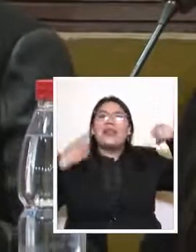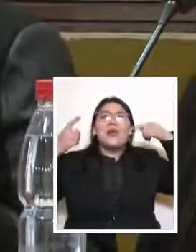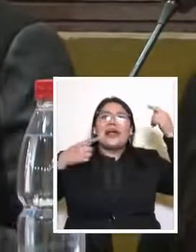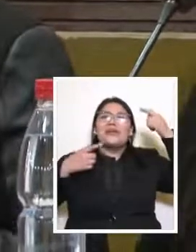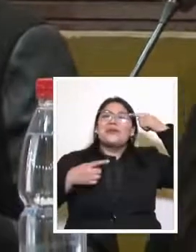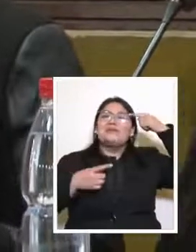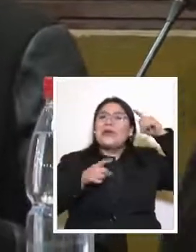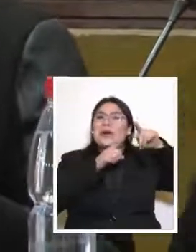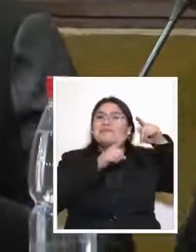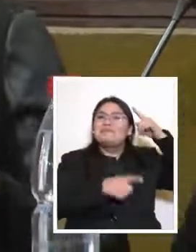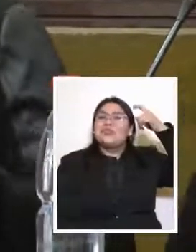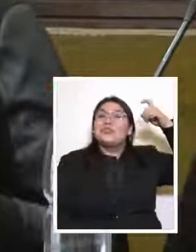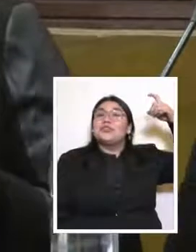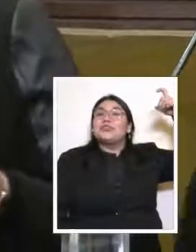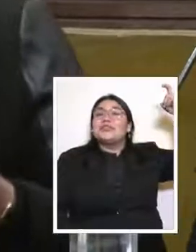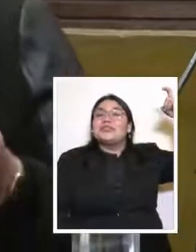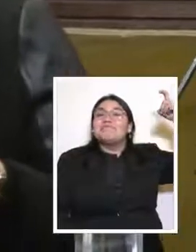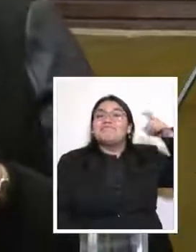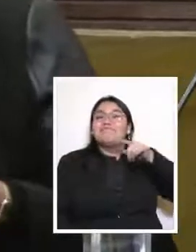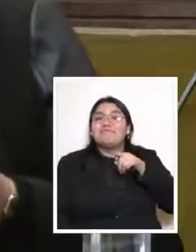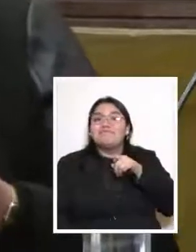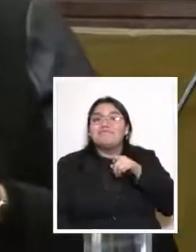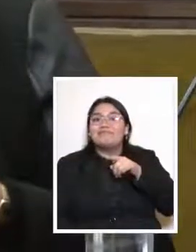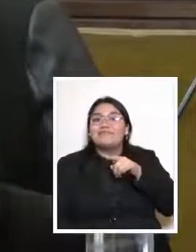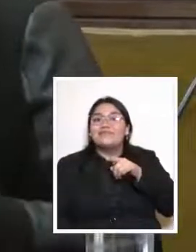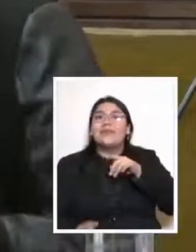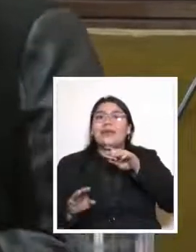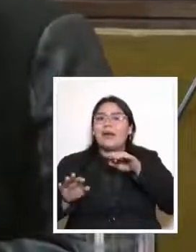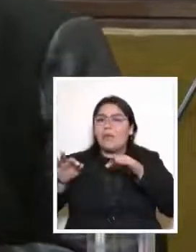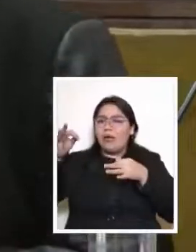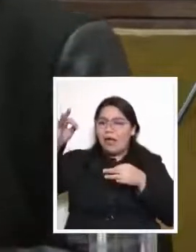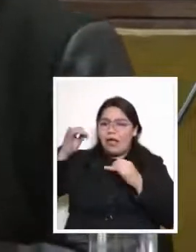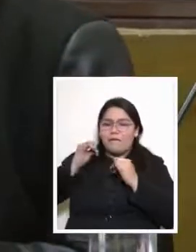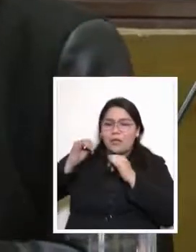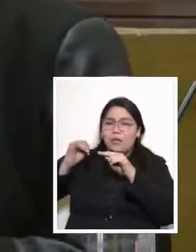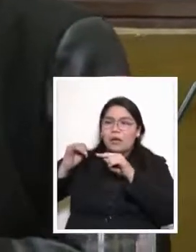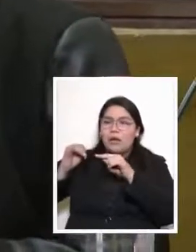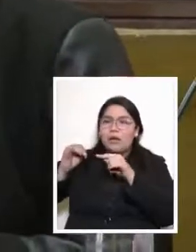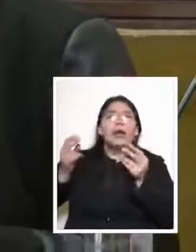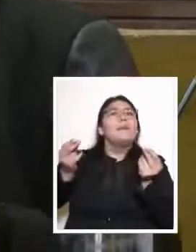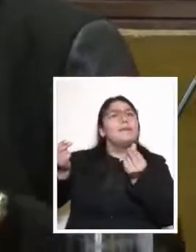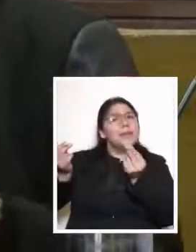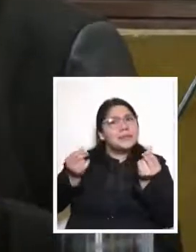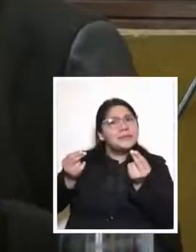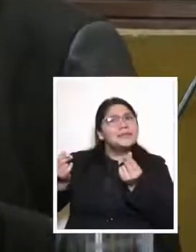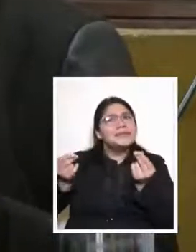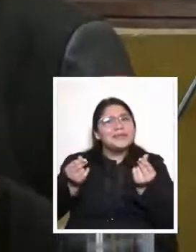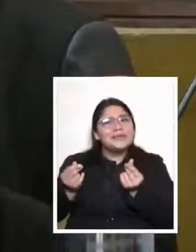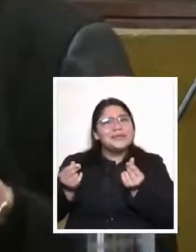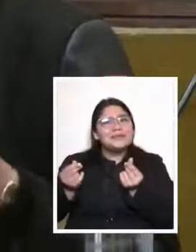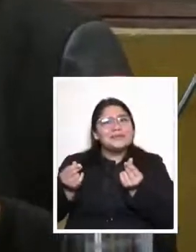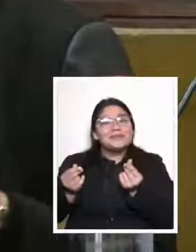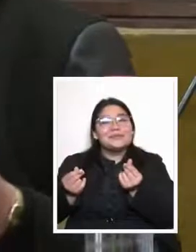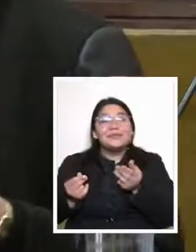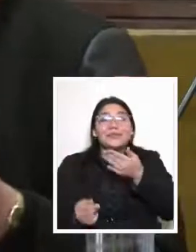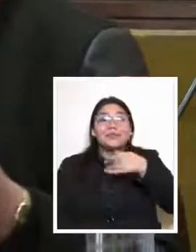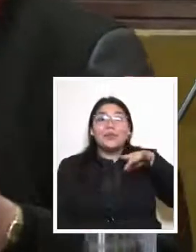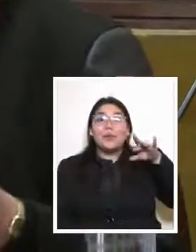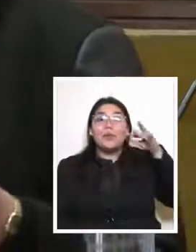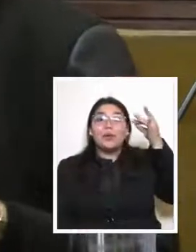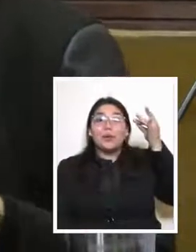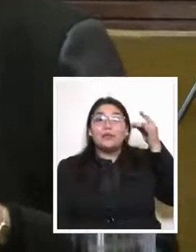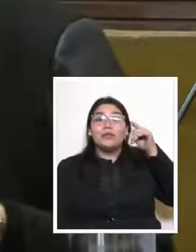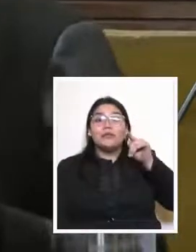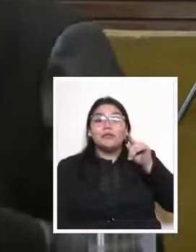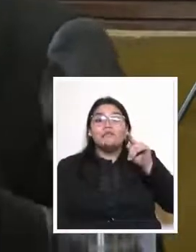soñar, nos dimos cuenta que tenía mucha relación con lo que propone este informe. Nos dimos cuenta de que teníamos mucho acceso al conocimiento y